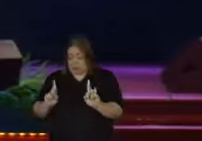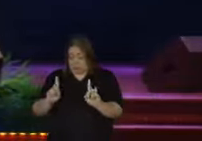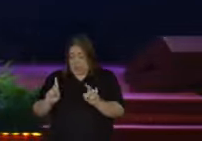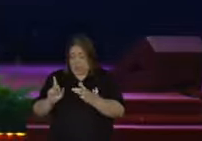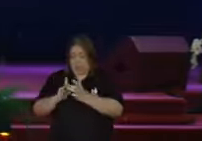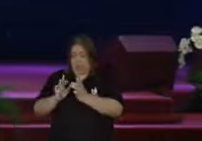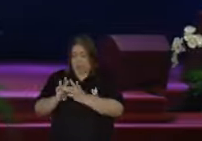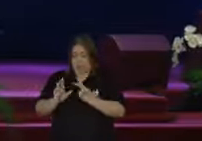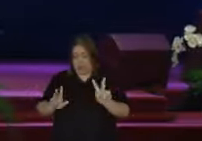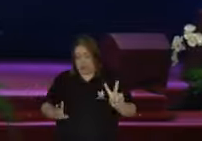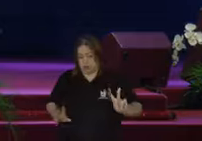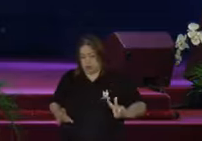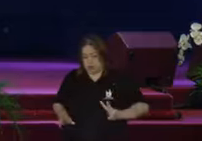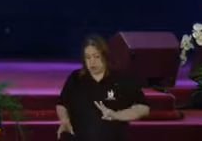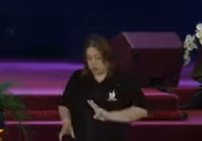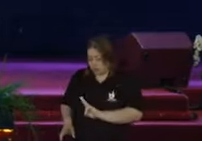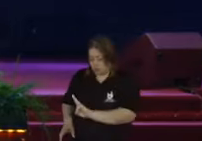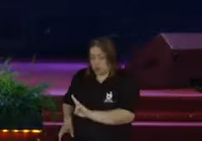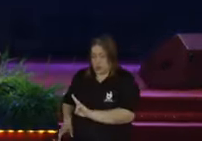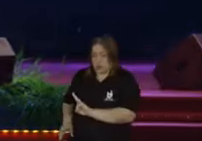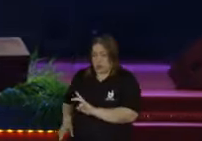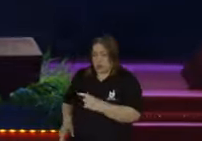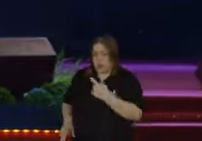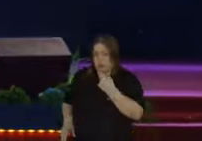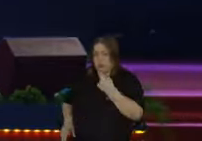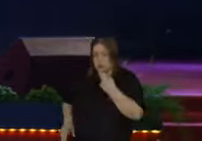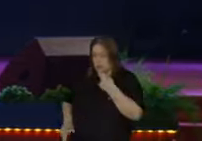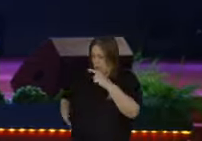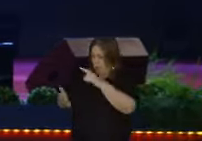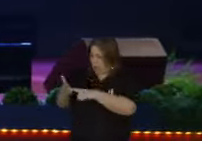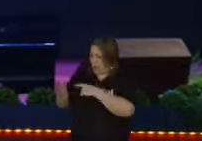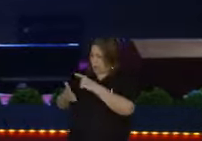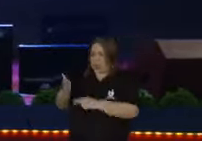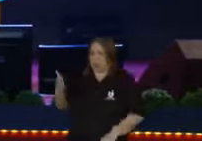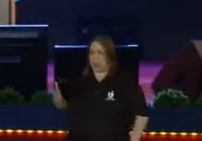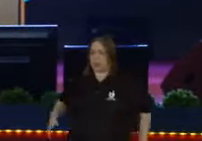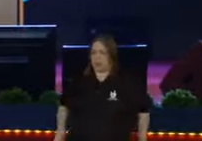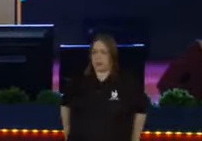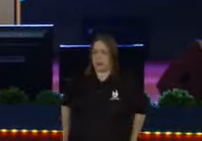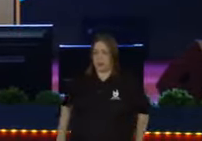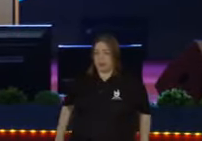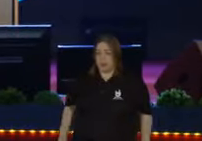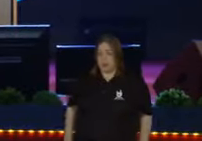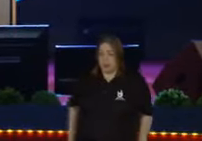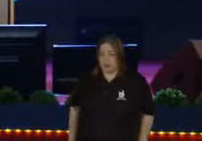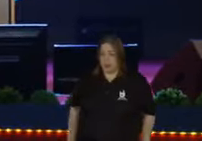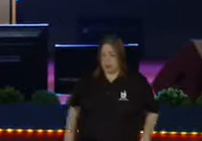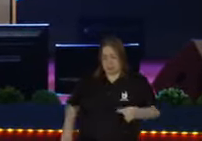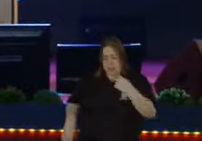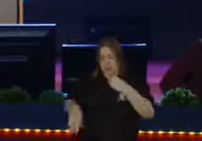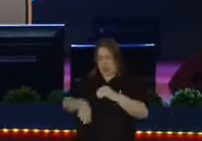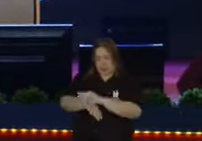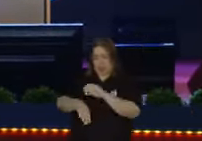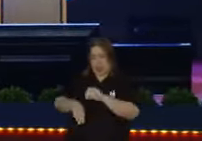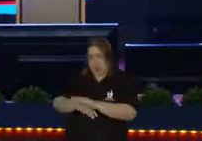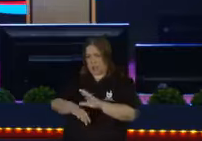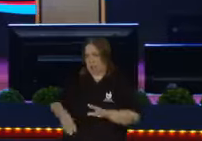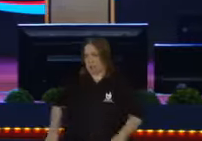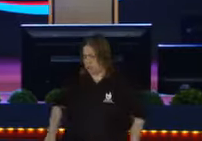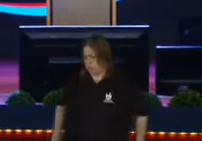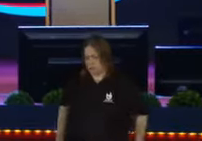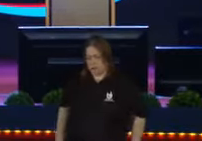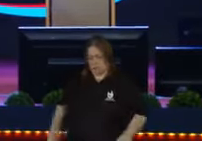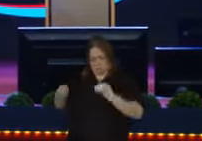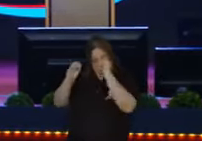Pedro, dice tu Biblia, comenzó a reprenderlo, a reconvenirle, a aconsejarle, maestro, que esto no te